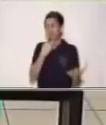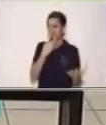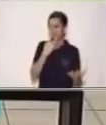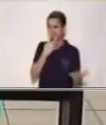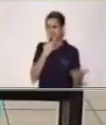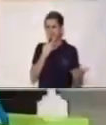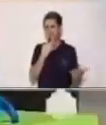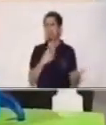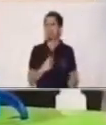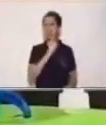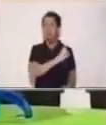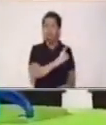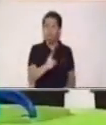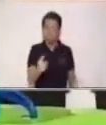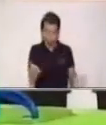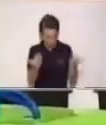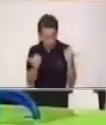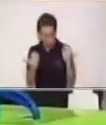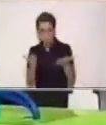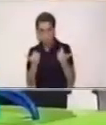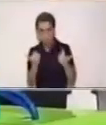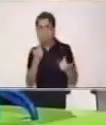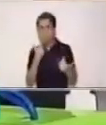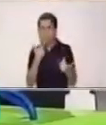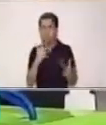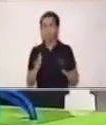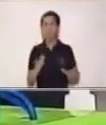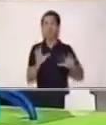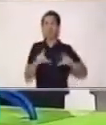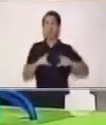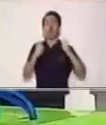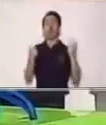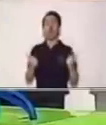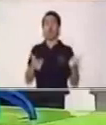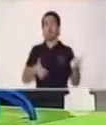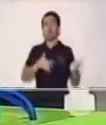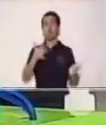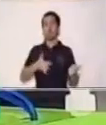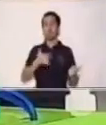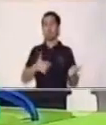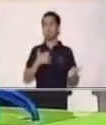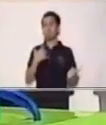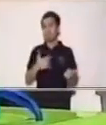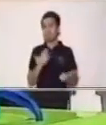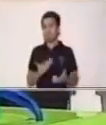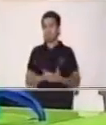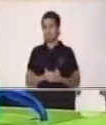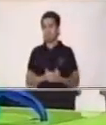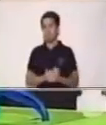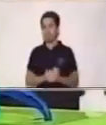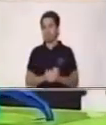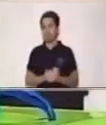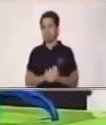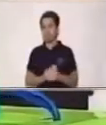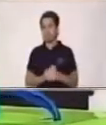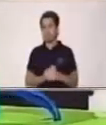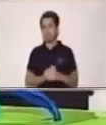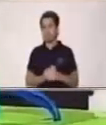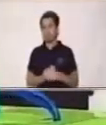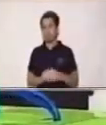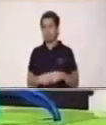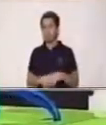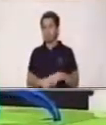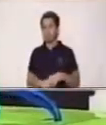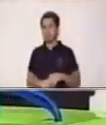Entonces cada participante nos va a ir diciendo qué emoción siente o qué situaciones de la vida lo hacen sentir según la emoción